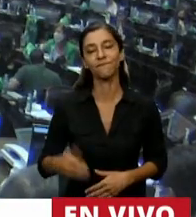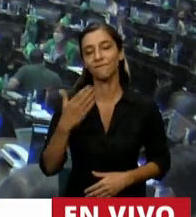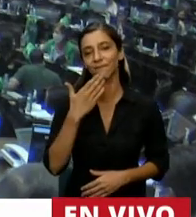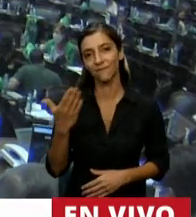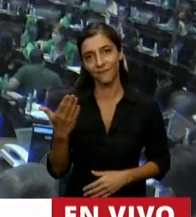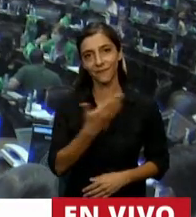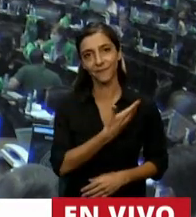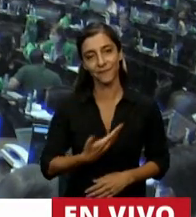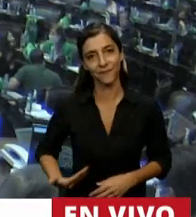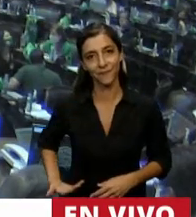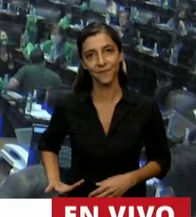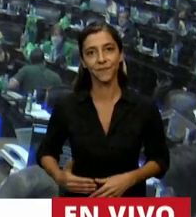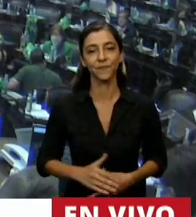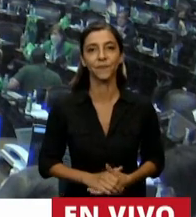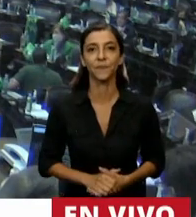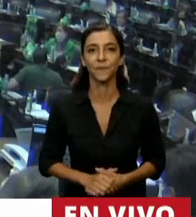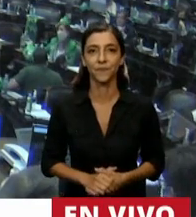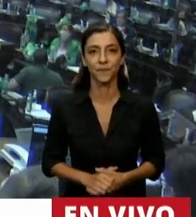Gracias, presidente.